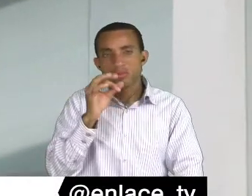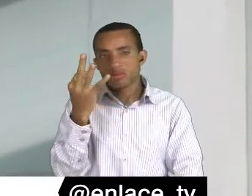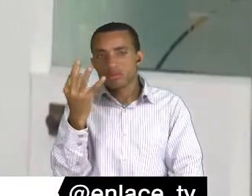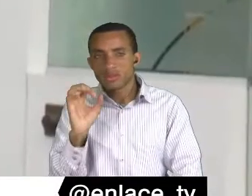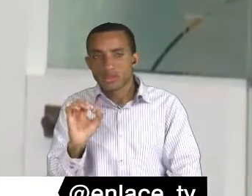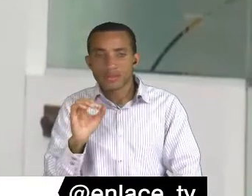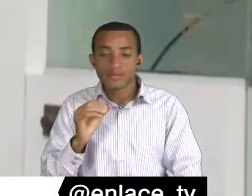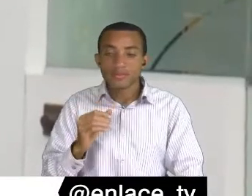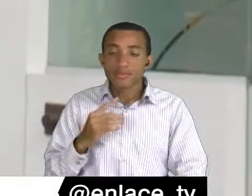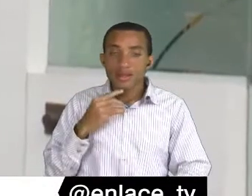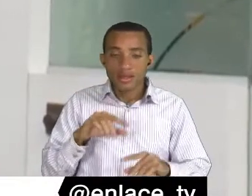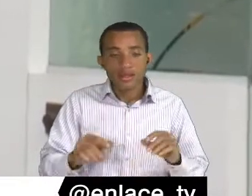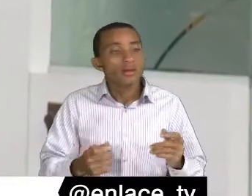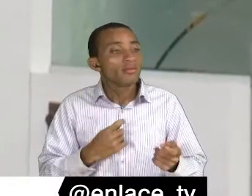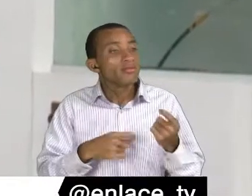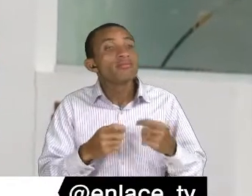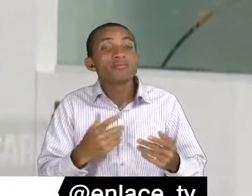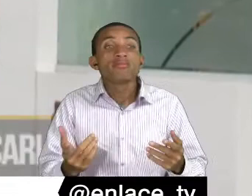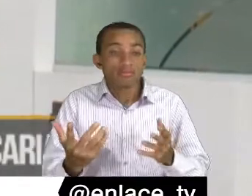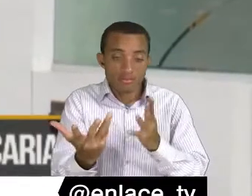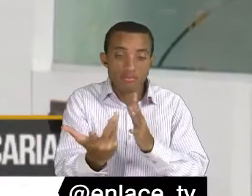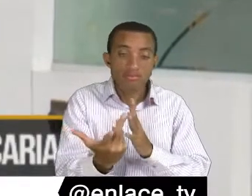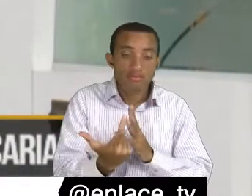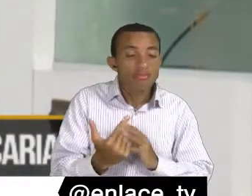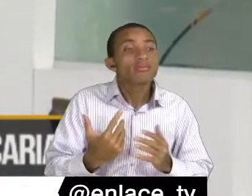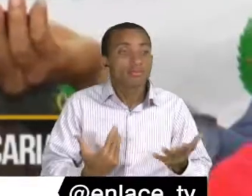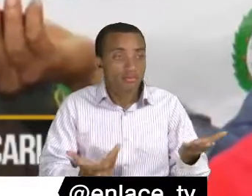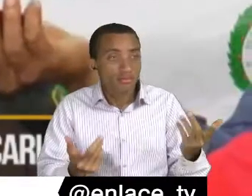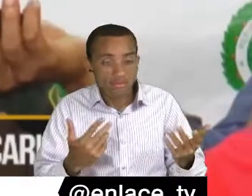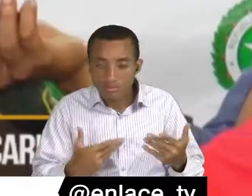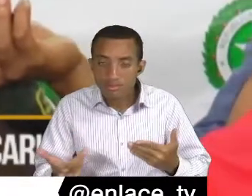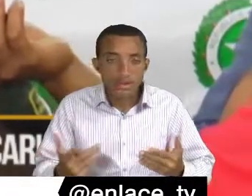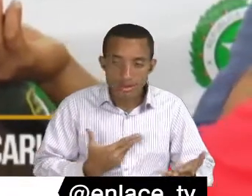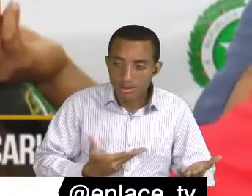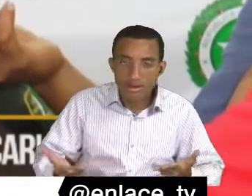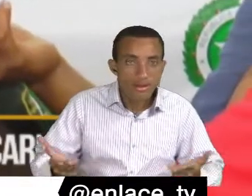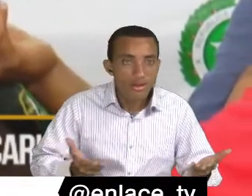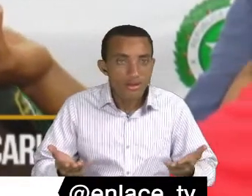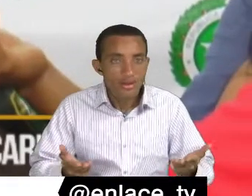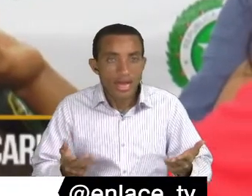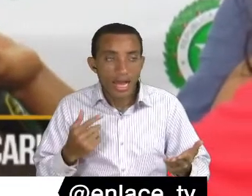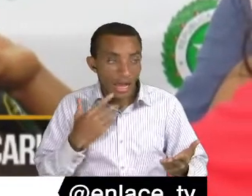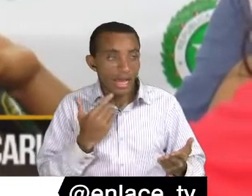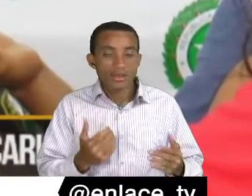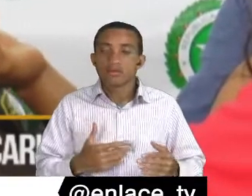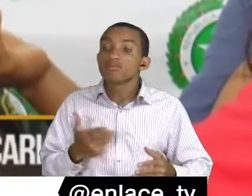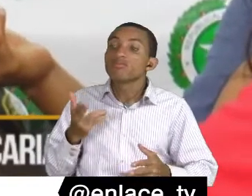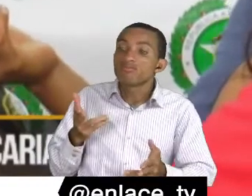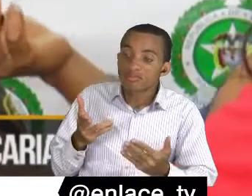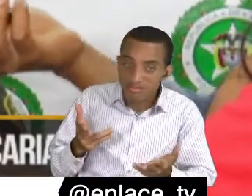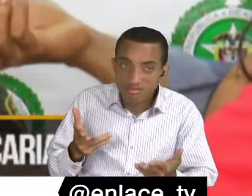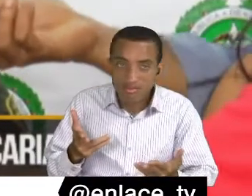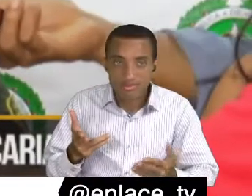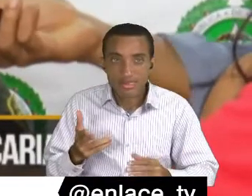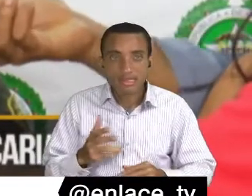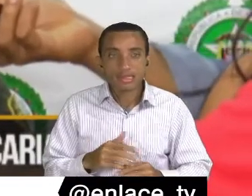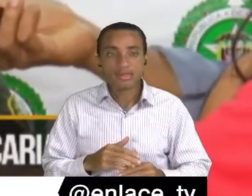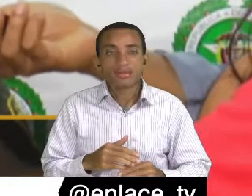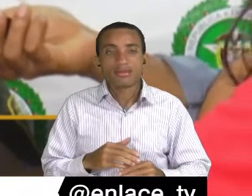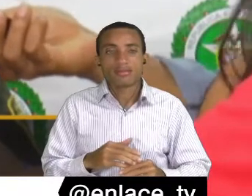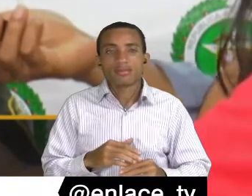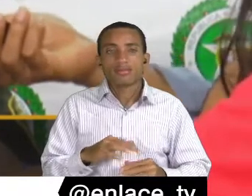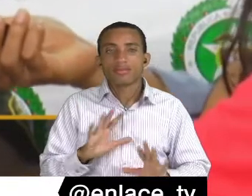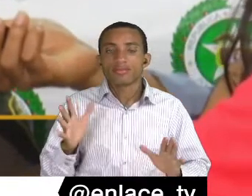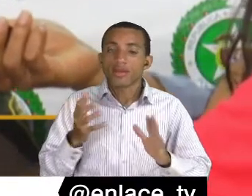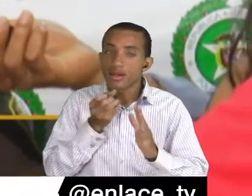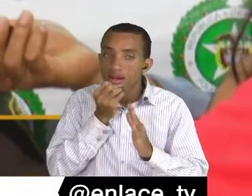las cajeras y a un cliente que se encontraba haciendo la fila en el lugar. Tenemos el reporte inicial a través de una